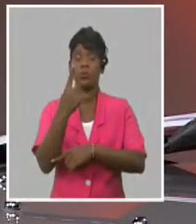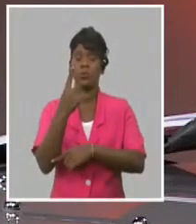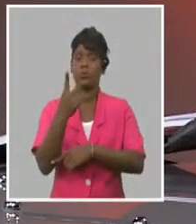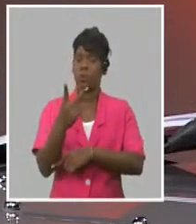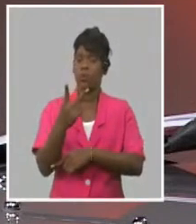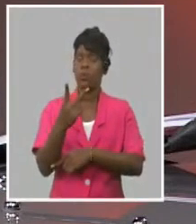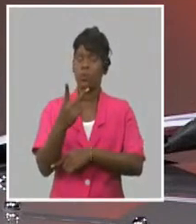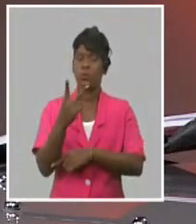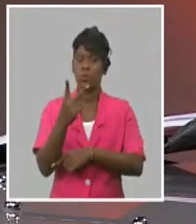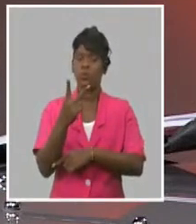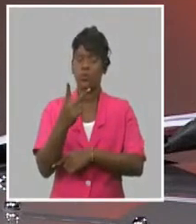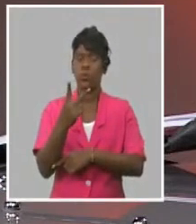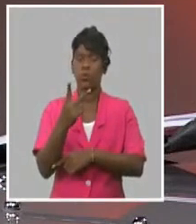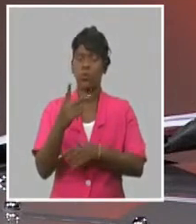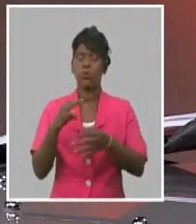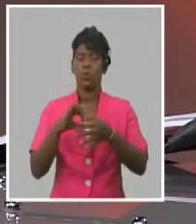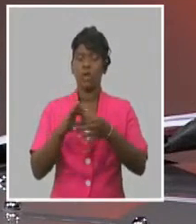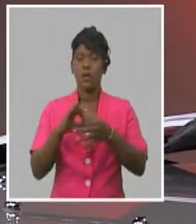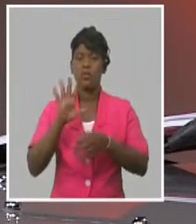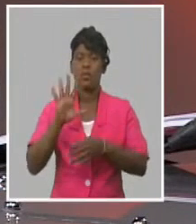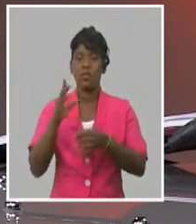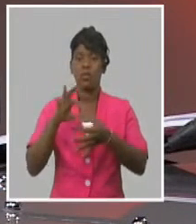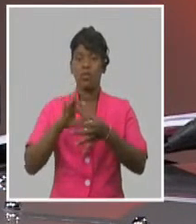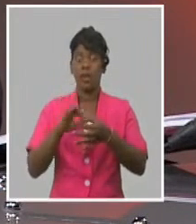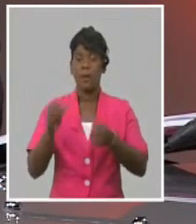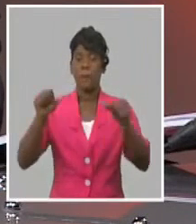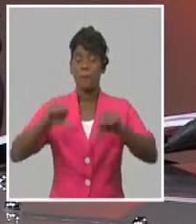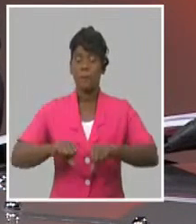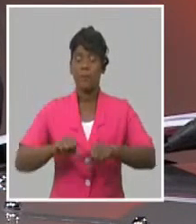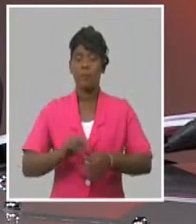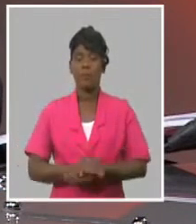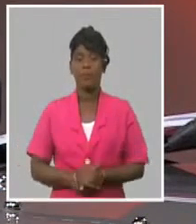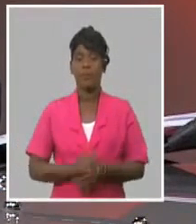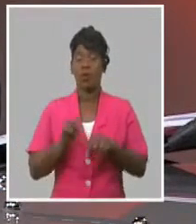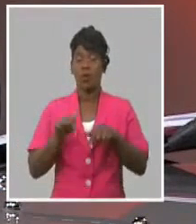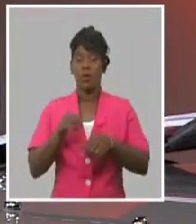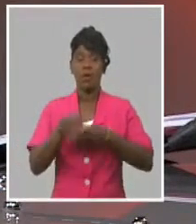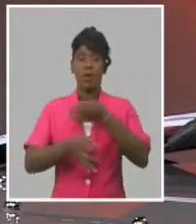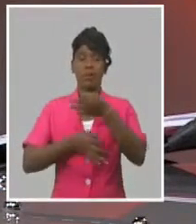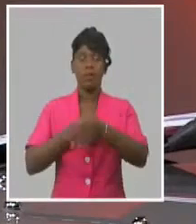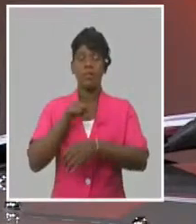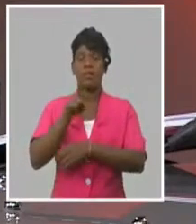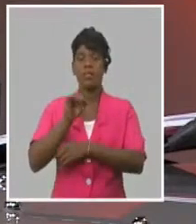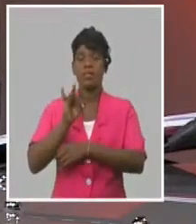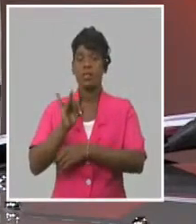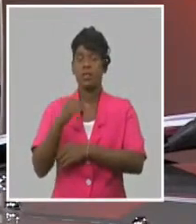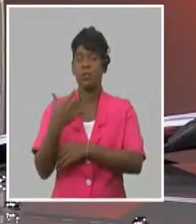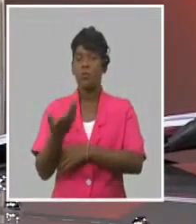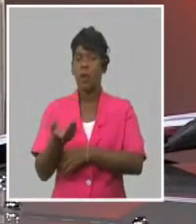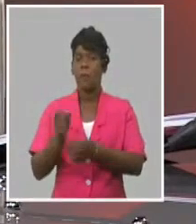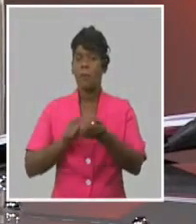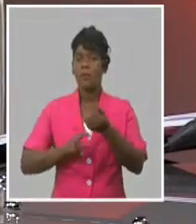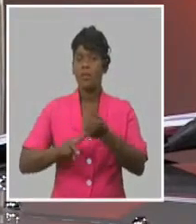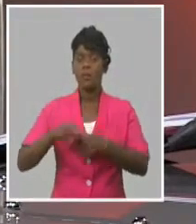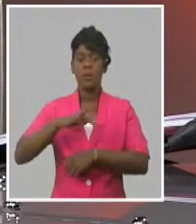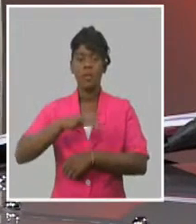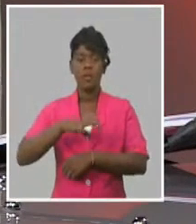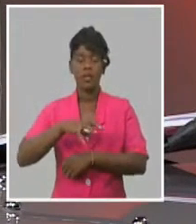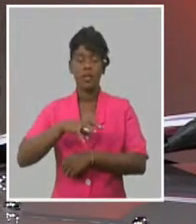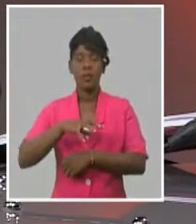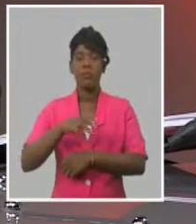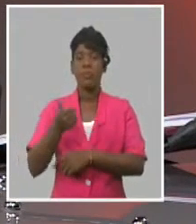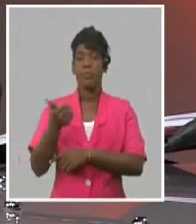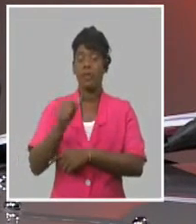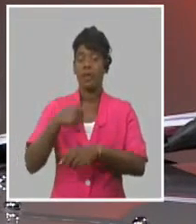dos pacientes en estado crítico y 5 en estado grave. Los referidos hoy, los 17 casos, son 6 de Pinar del Río, 10 de La Habana